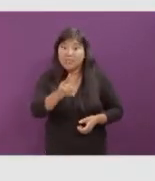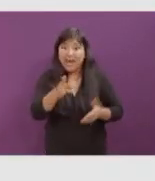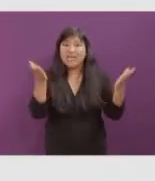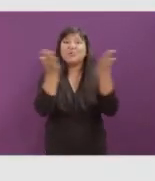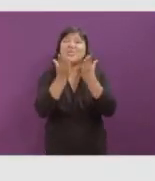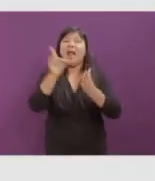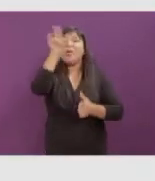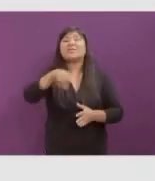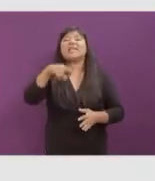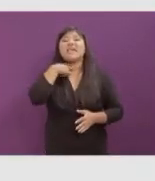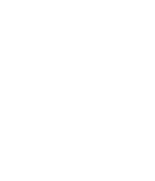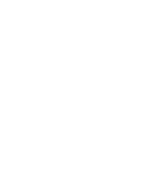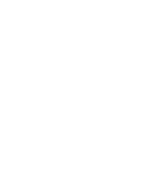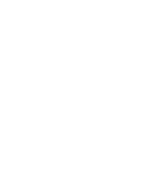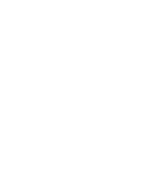Estudiá en la UNJU.